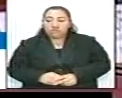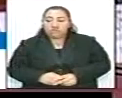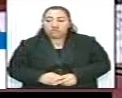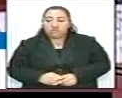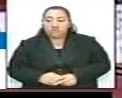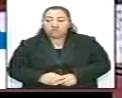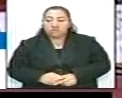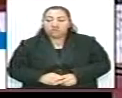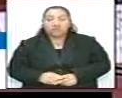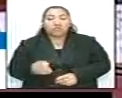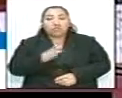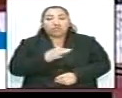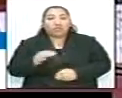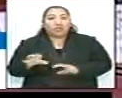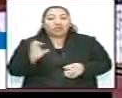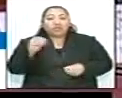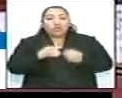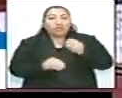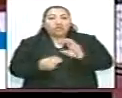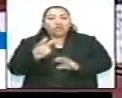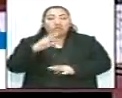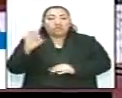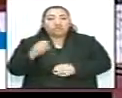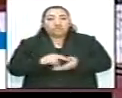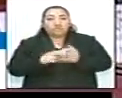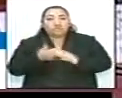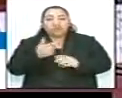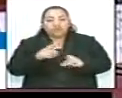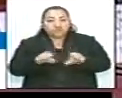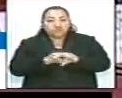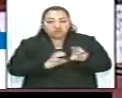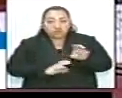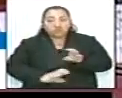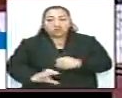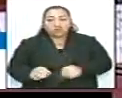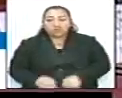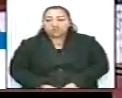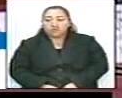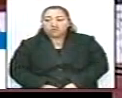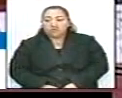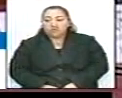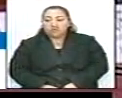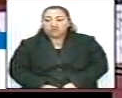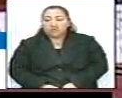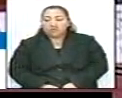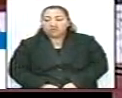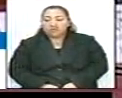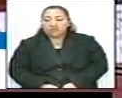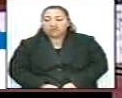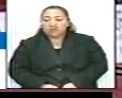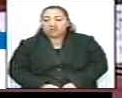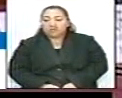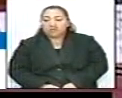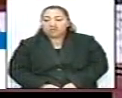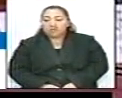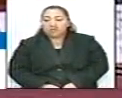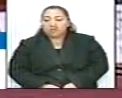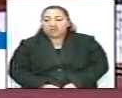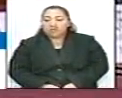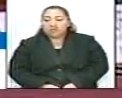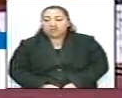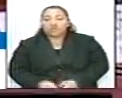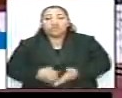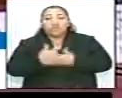12% del presupuesto del año en lo que significa agua y alcantarillado para beneficiar a muchas familias,